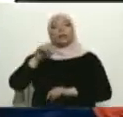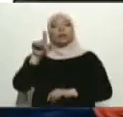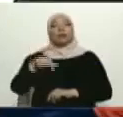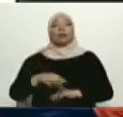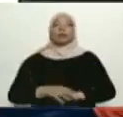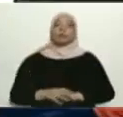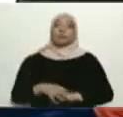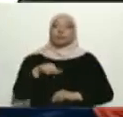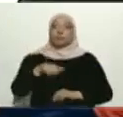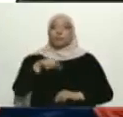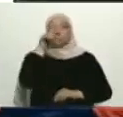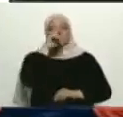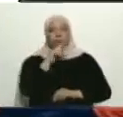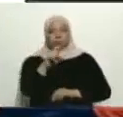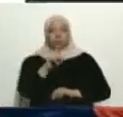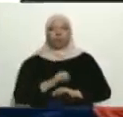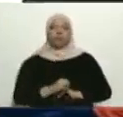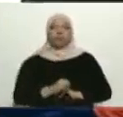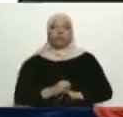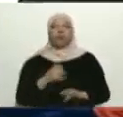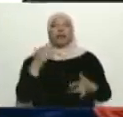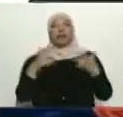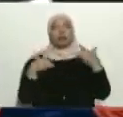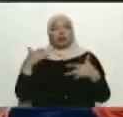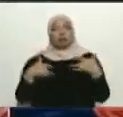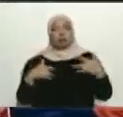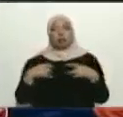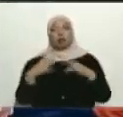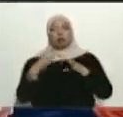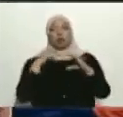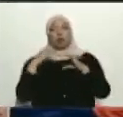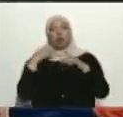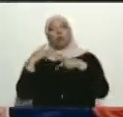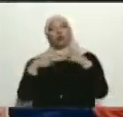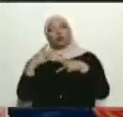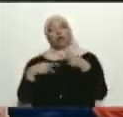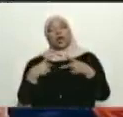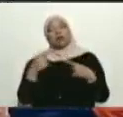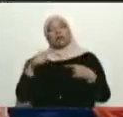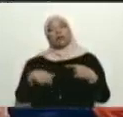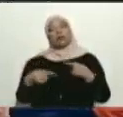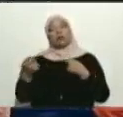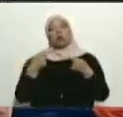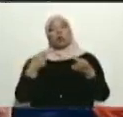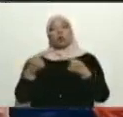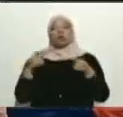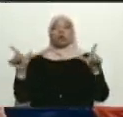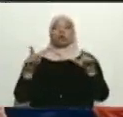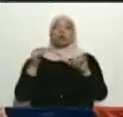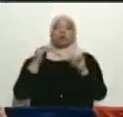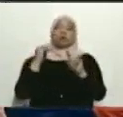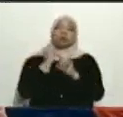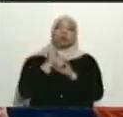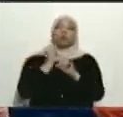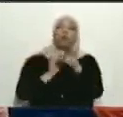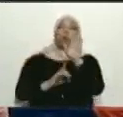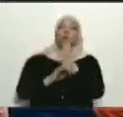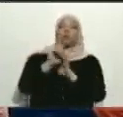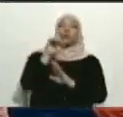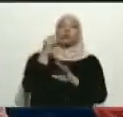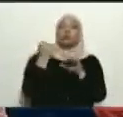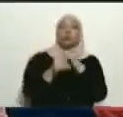este año las actividades las transacciones procesadas por los medios electrónicos de pago Se incrementó